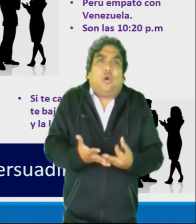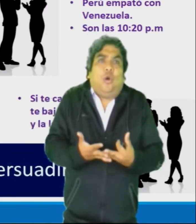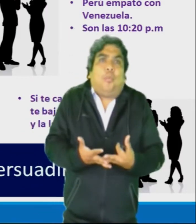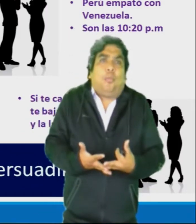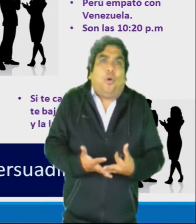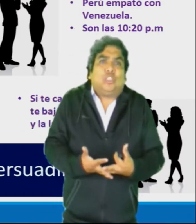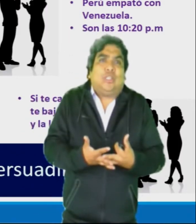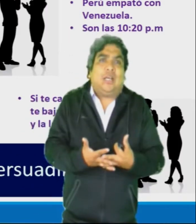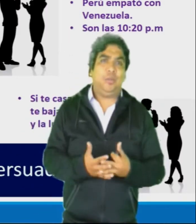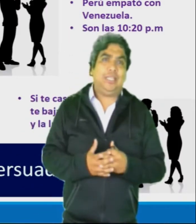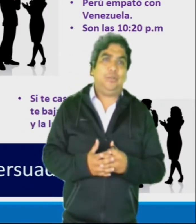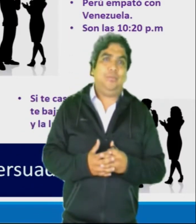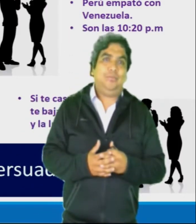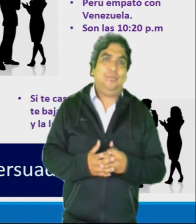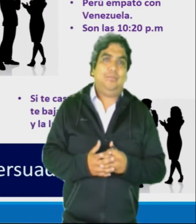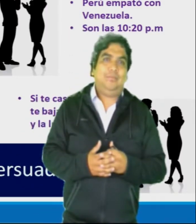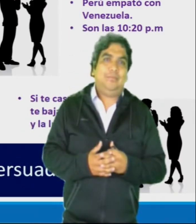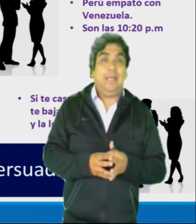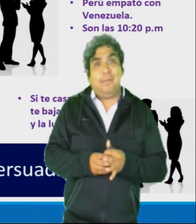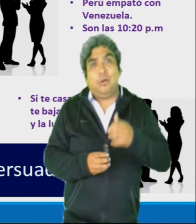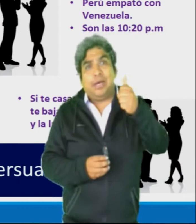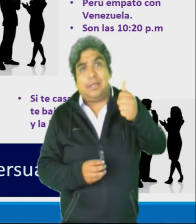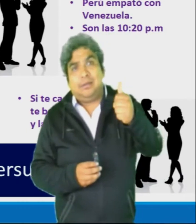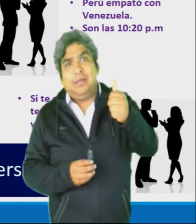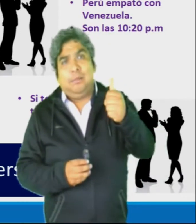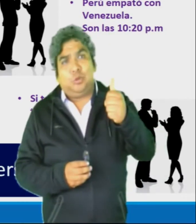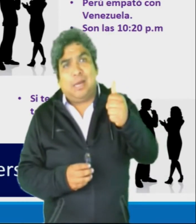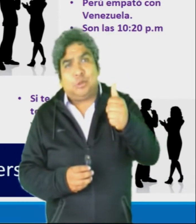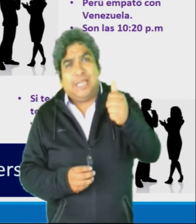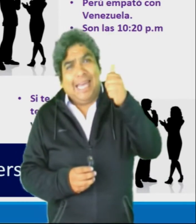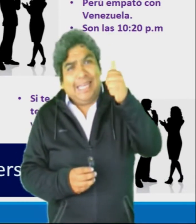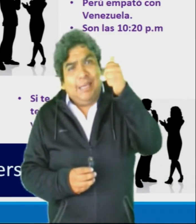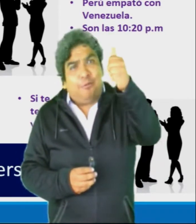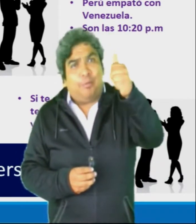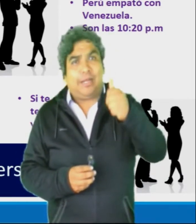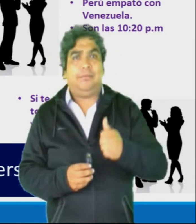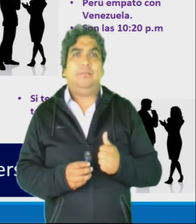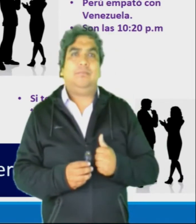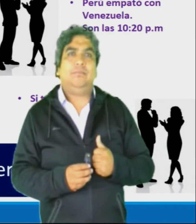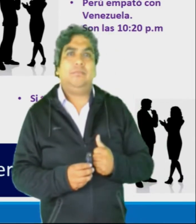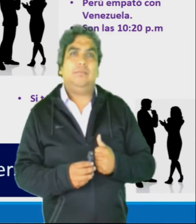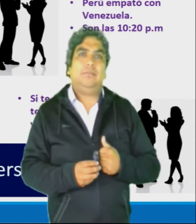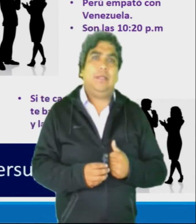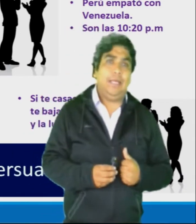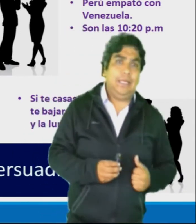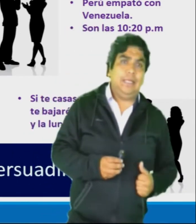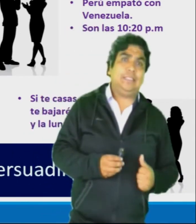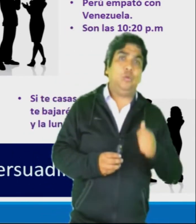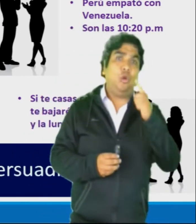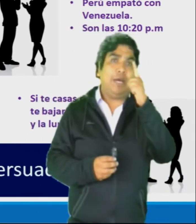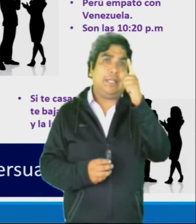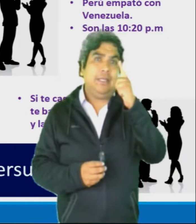¿Cuáles son los propósitos de la comunicación? En primer lugar, buscamos informar.